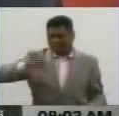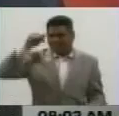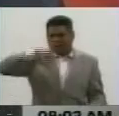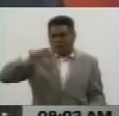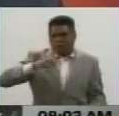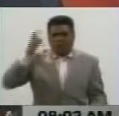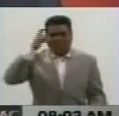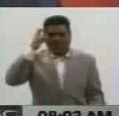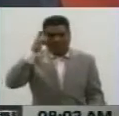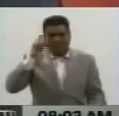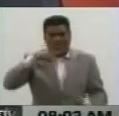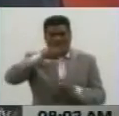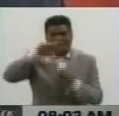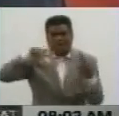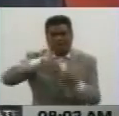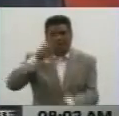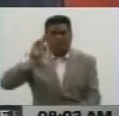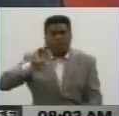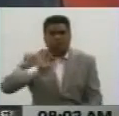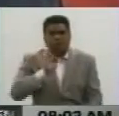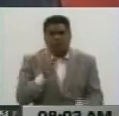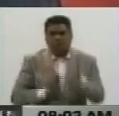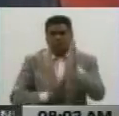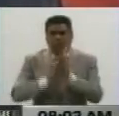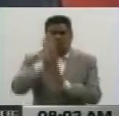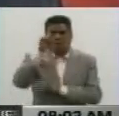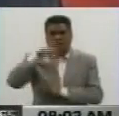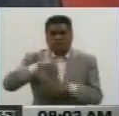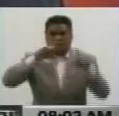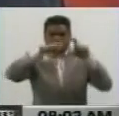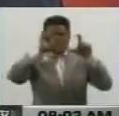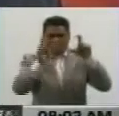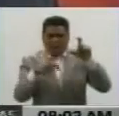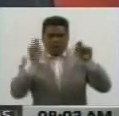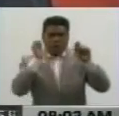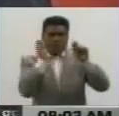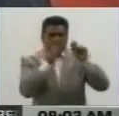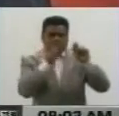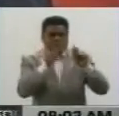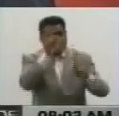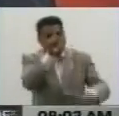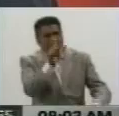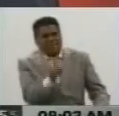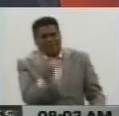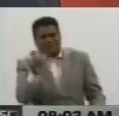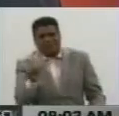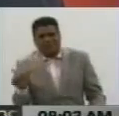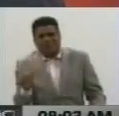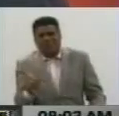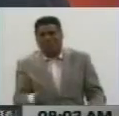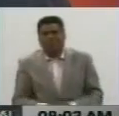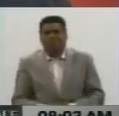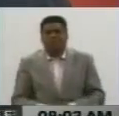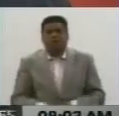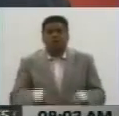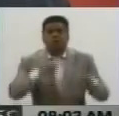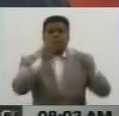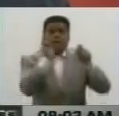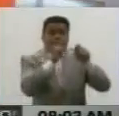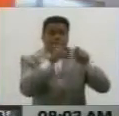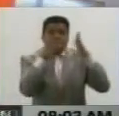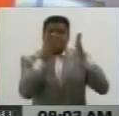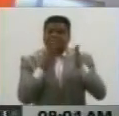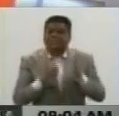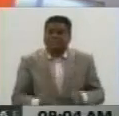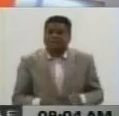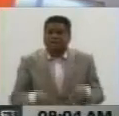tiene la revolución bolivariana para desarrollar el arco minero, Loreco, es su gente. Son sus mineros en el sur del país. Una